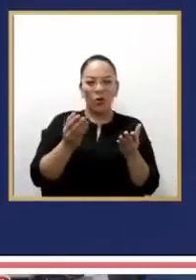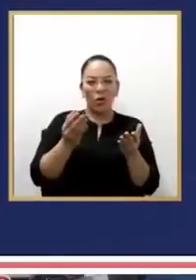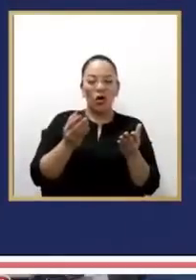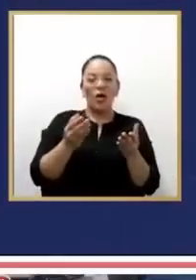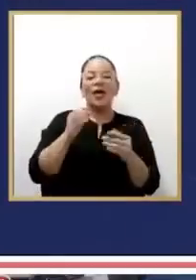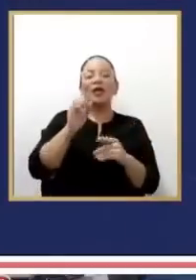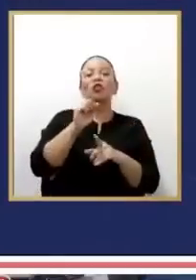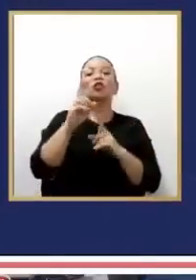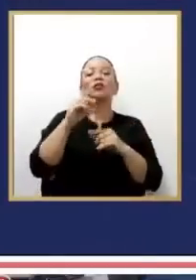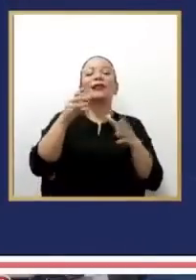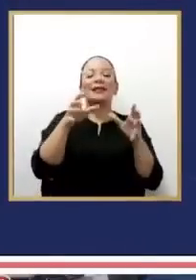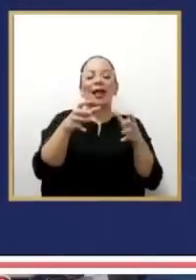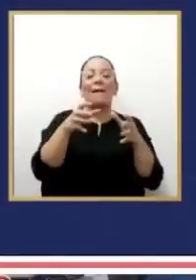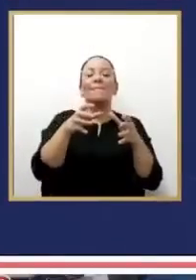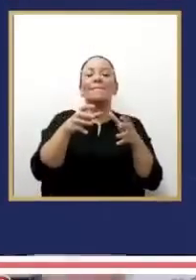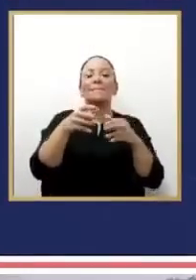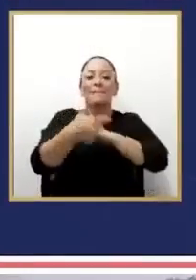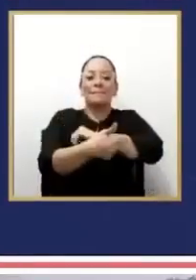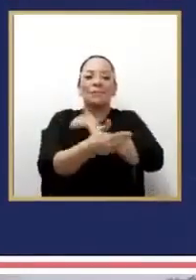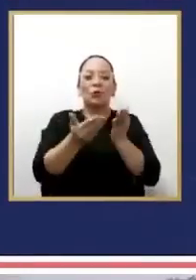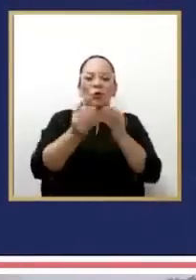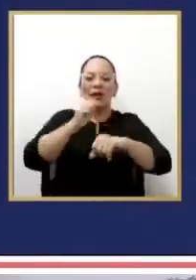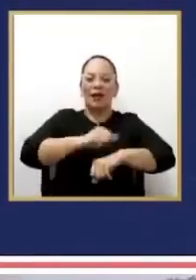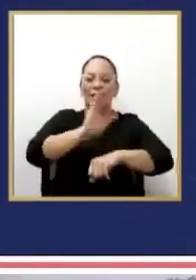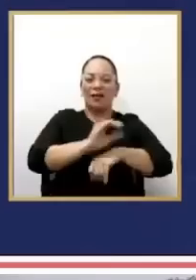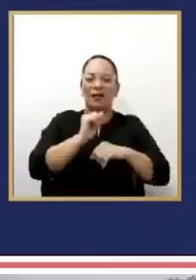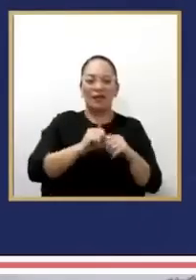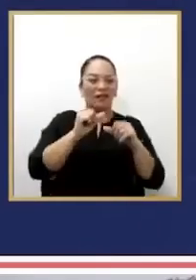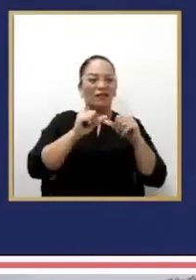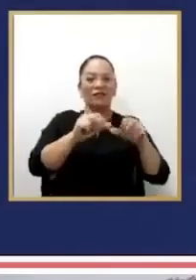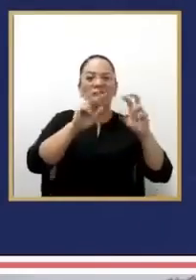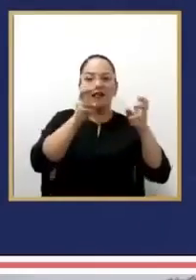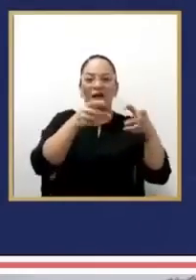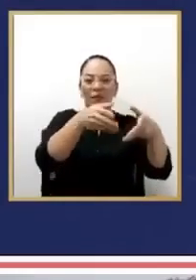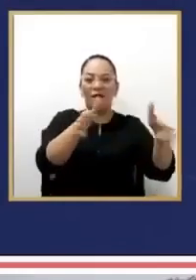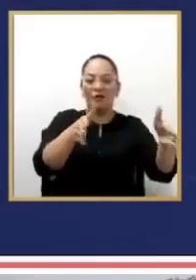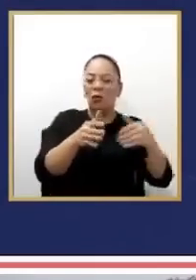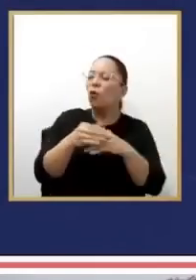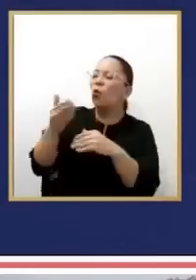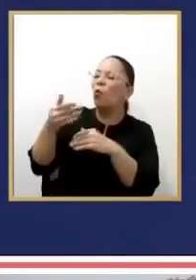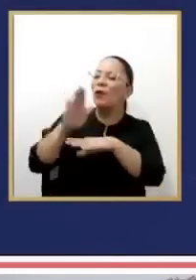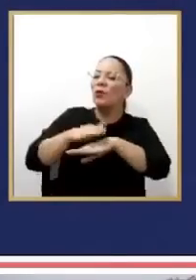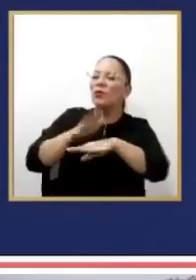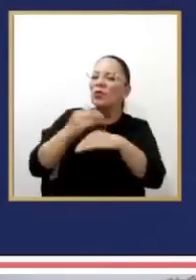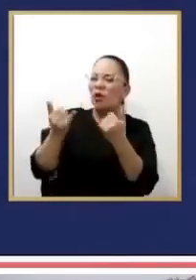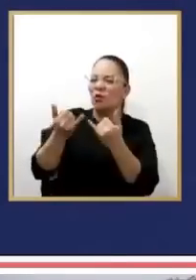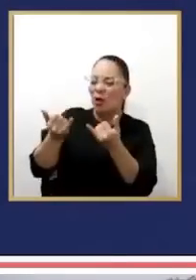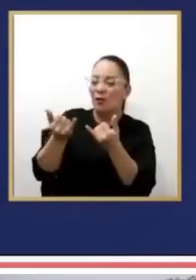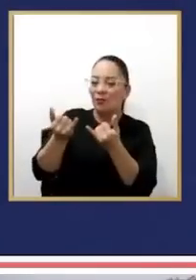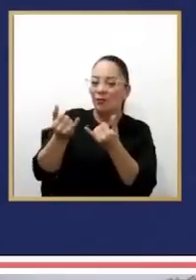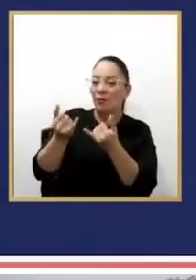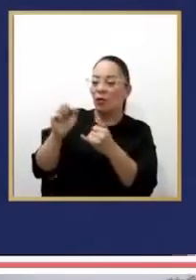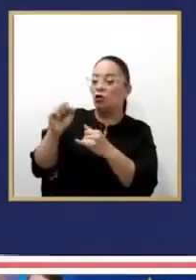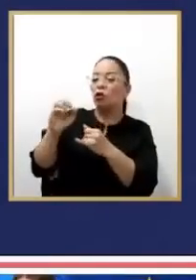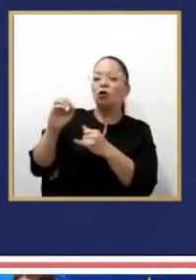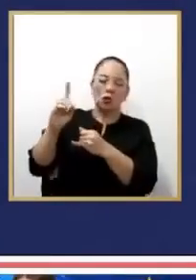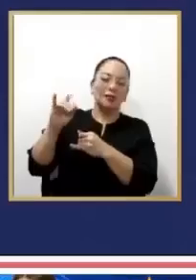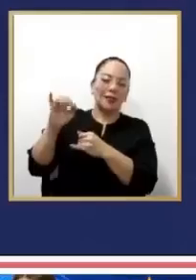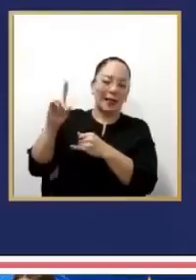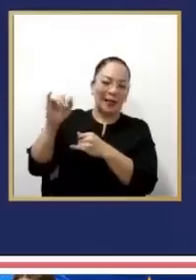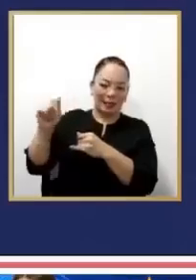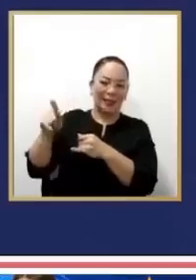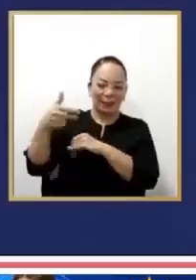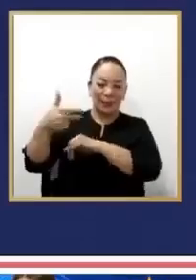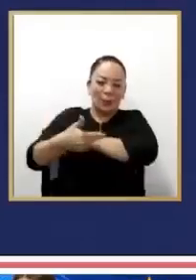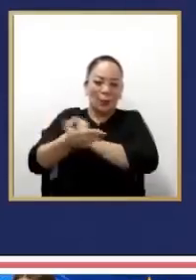Portuaria de Caldera. Y el asunto sigue ahí abierto. ¿Y cuándo fue que se hizo la concesión actual a la Sociedad Portuaria de Caldera?